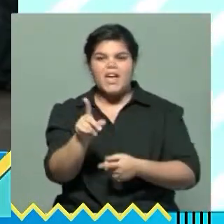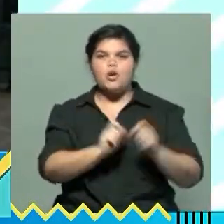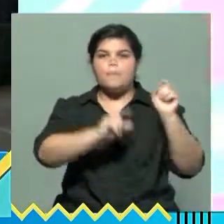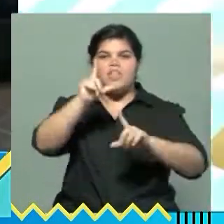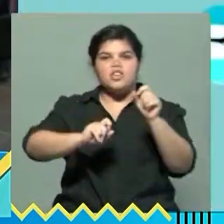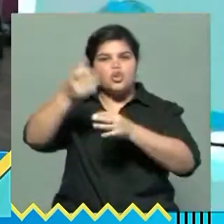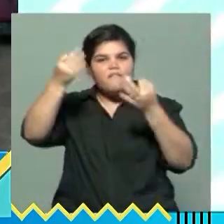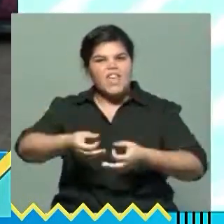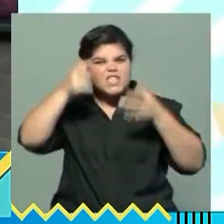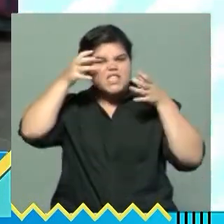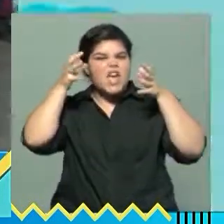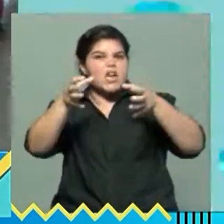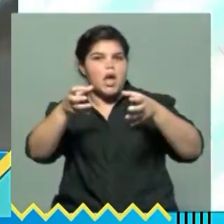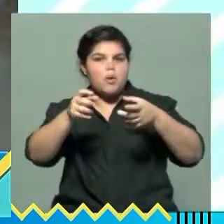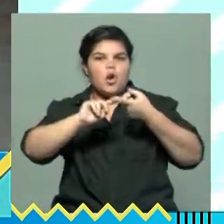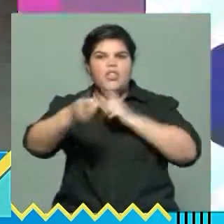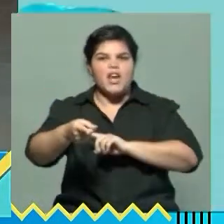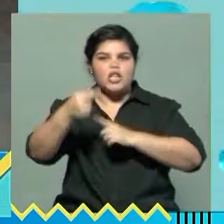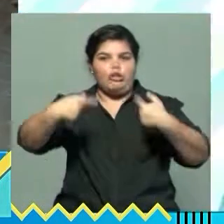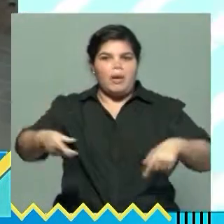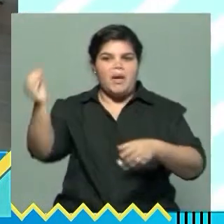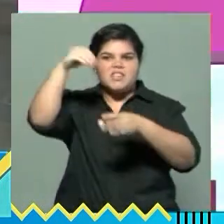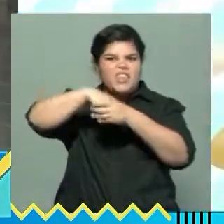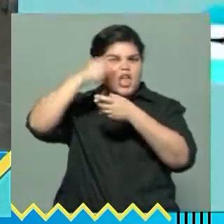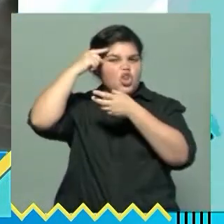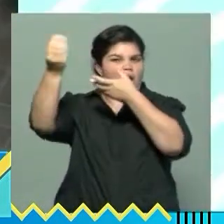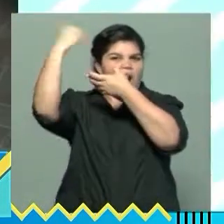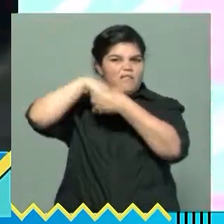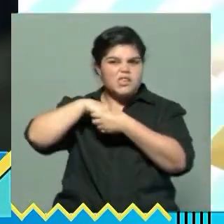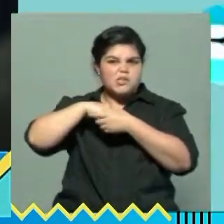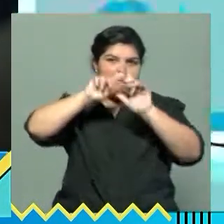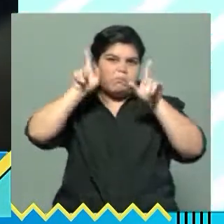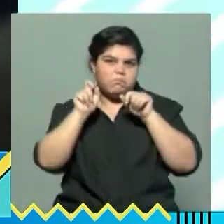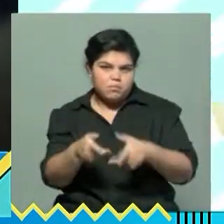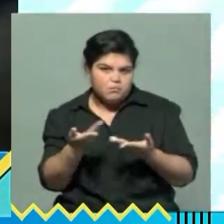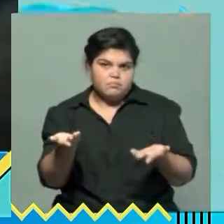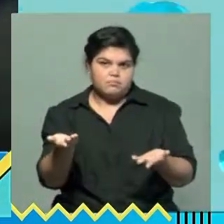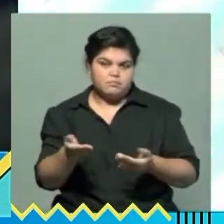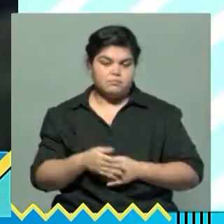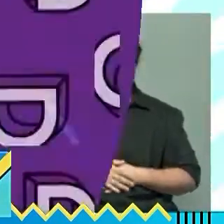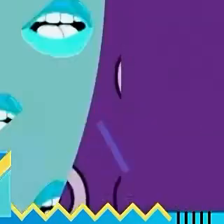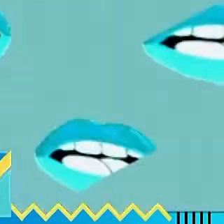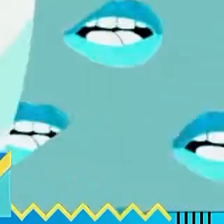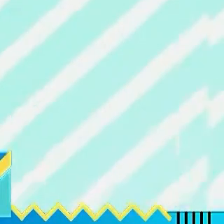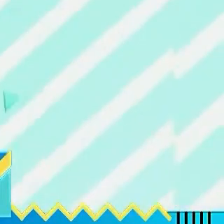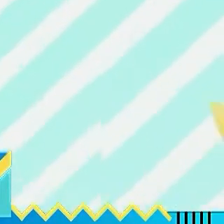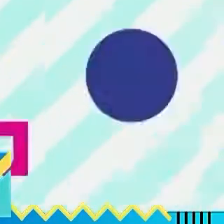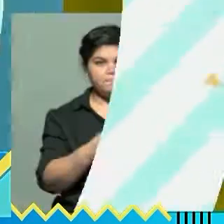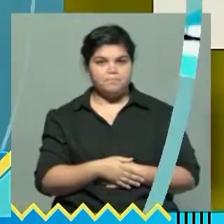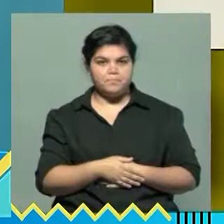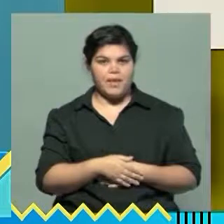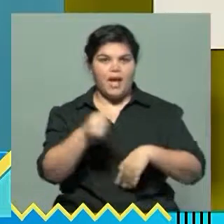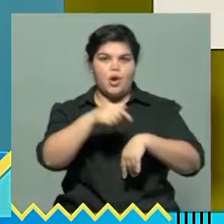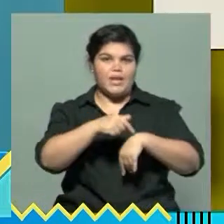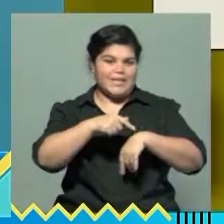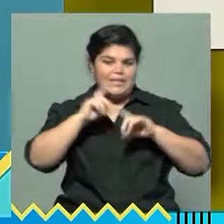cerebral directa de lo que está pasando cerebralmente en esos entornos, ¿no? Bien, perfecto. Adolfo, no nos queda mucho más tiempo,